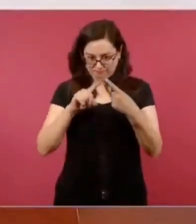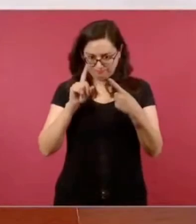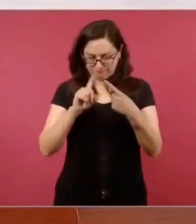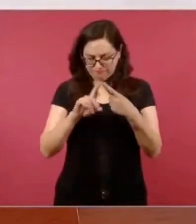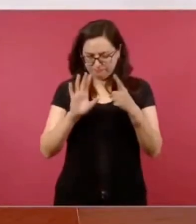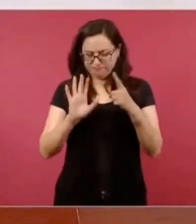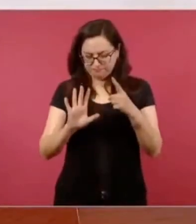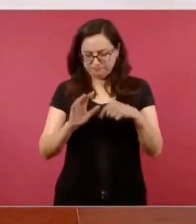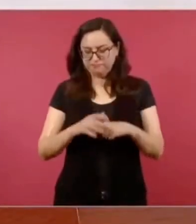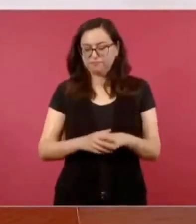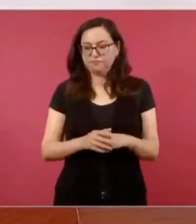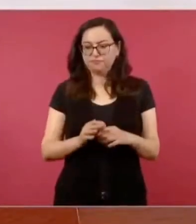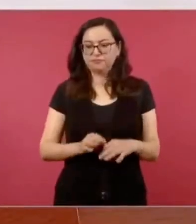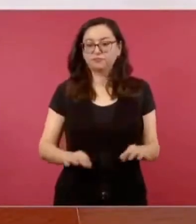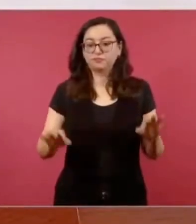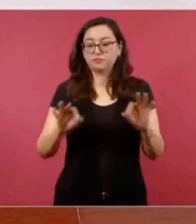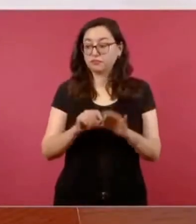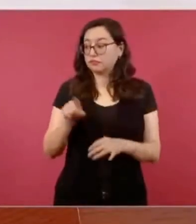a reclamar